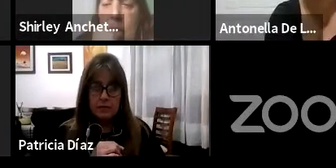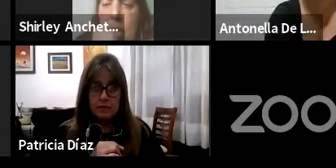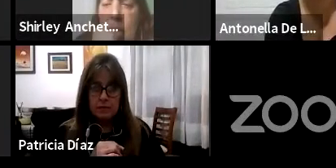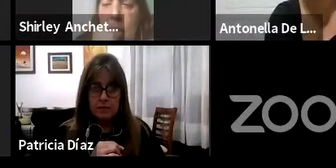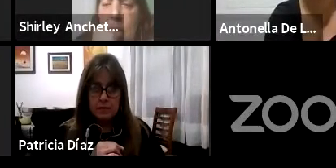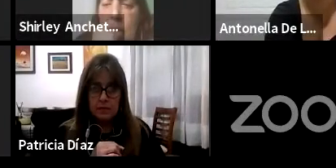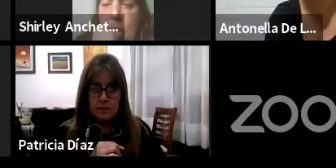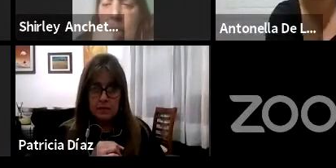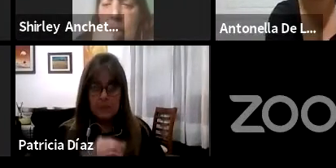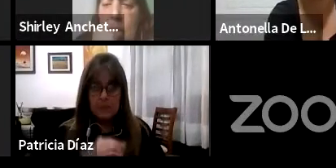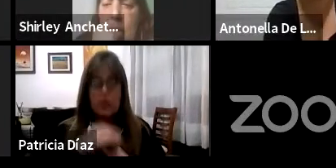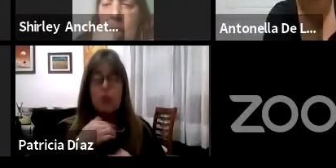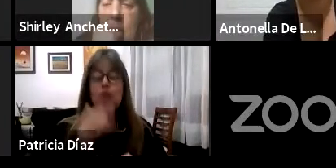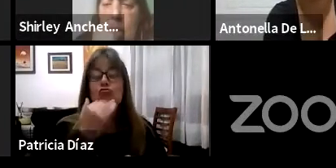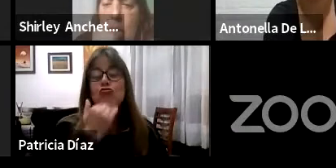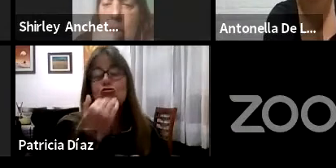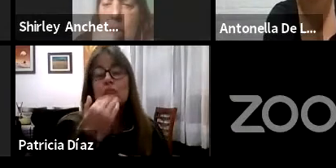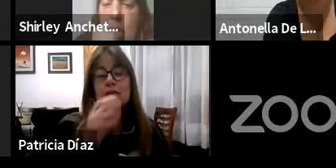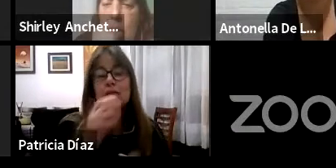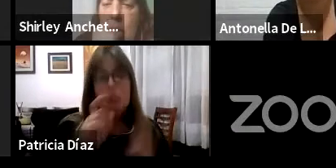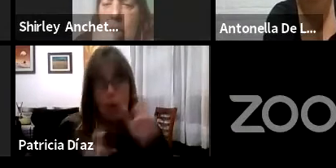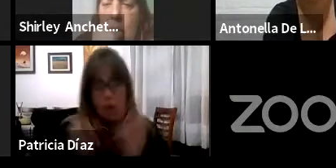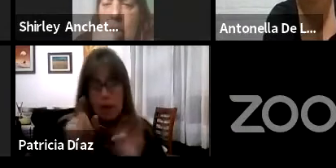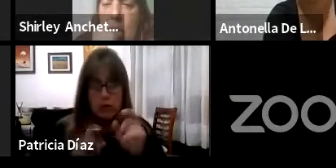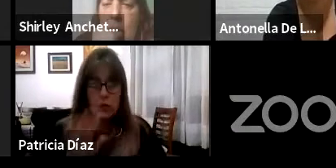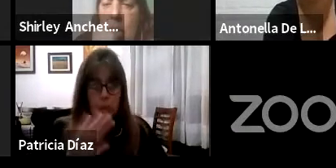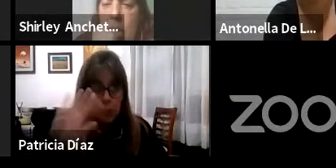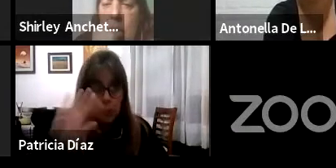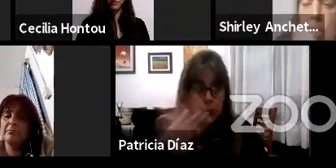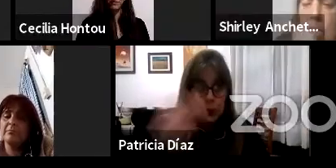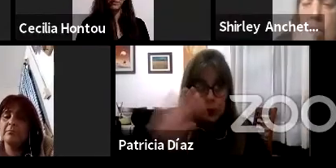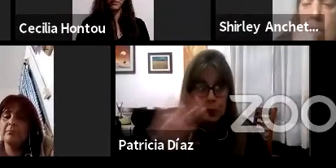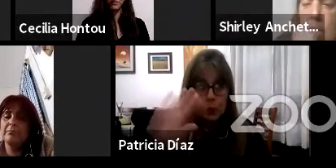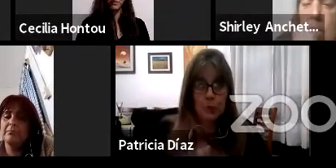No sé si hay alguien más que está anotado.